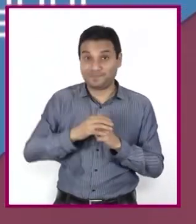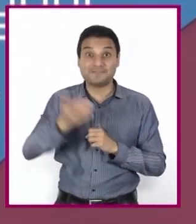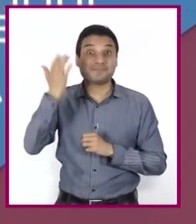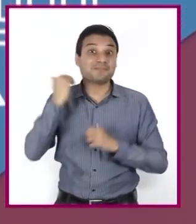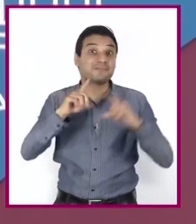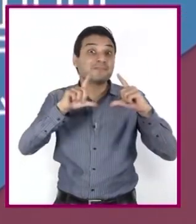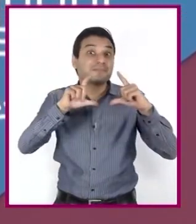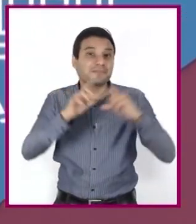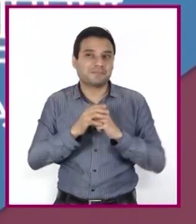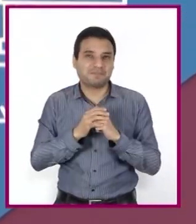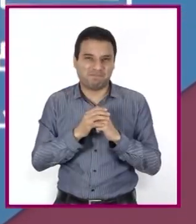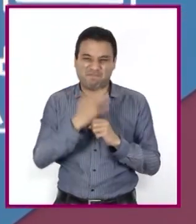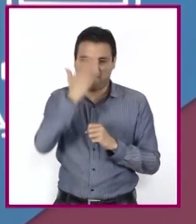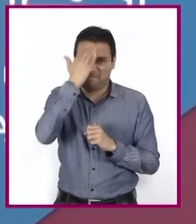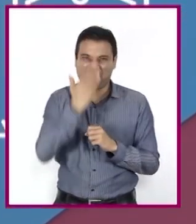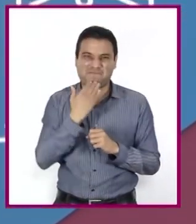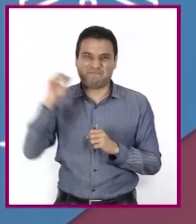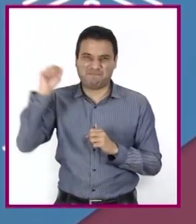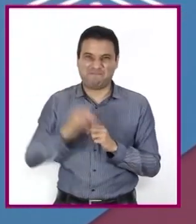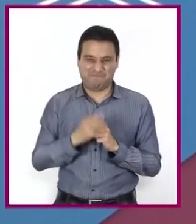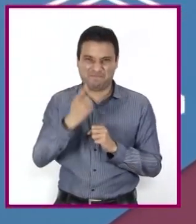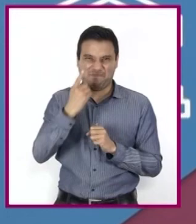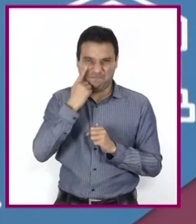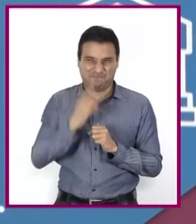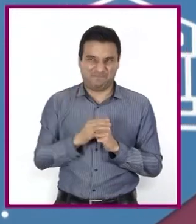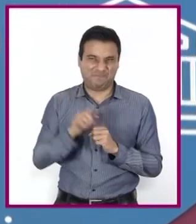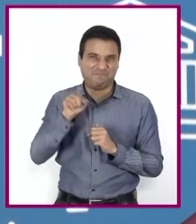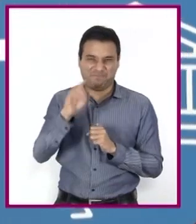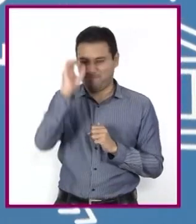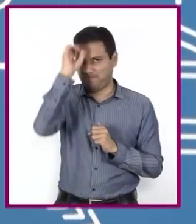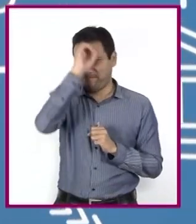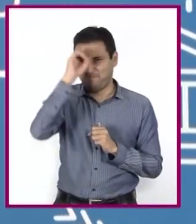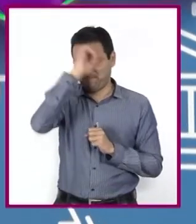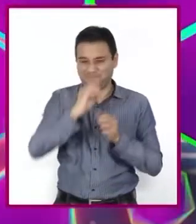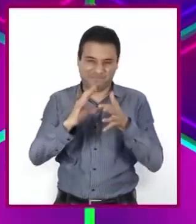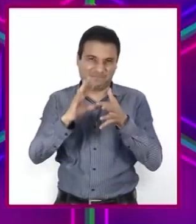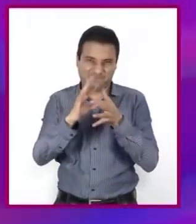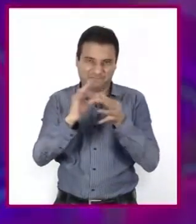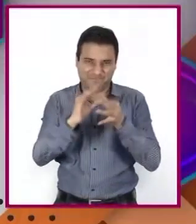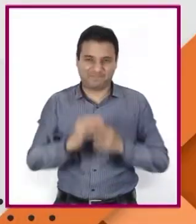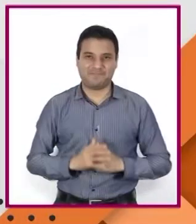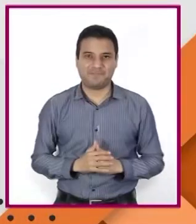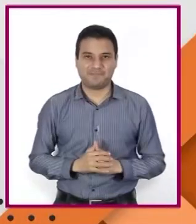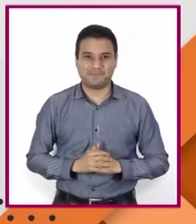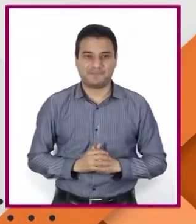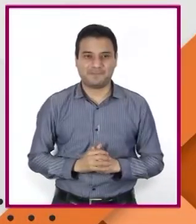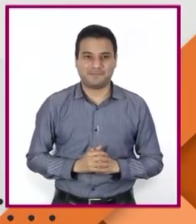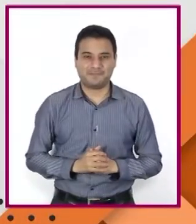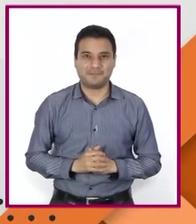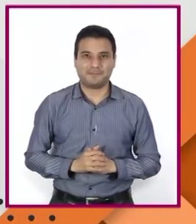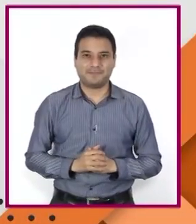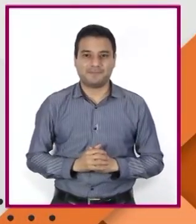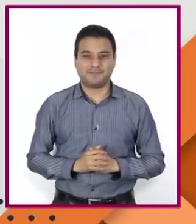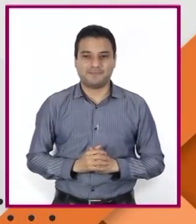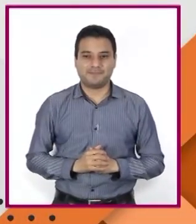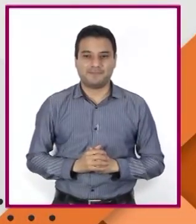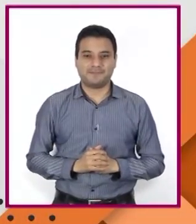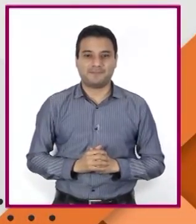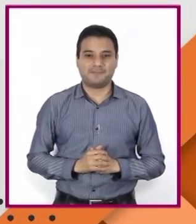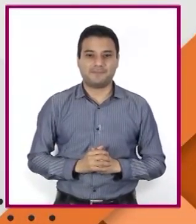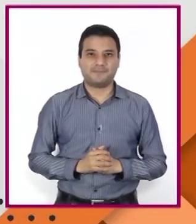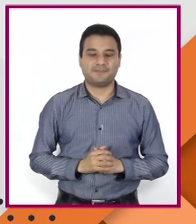famosas fotografías durante la migración de miles de familias en los Estados Unidos de América. Vi y me acerqué